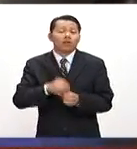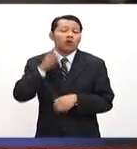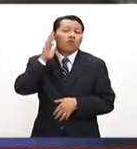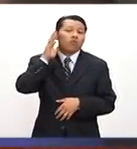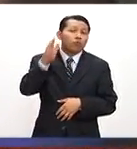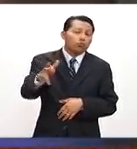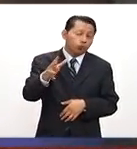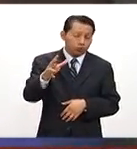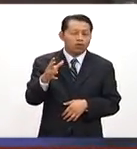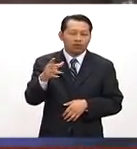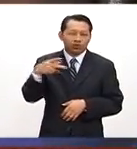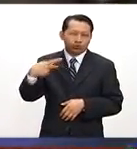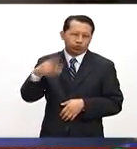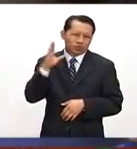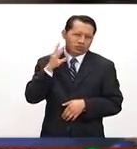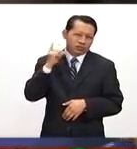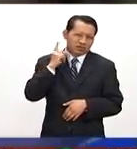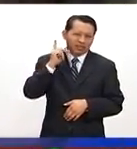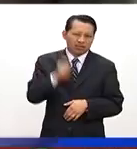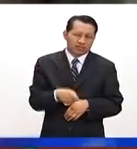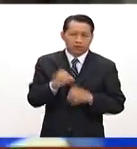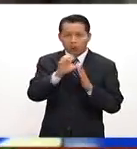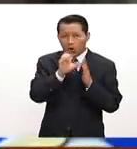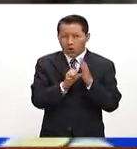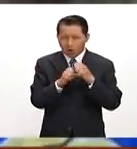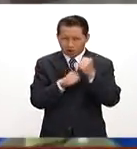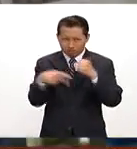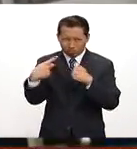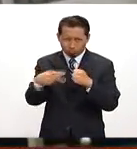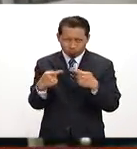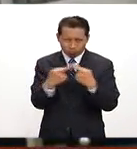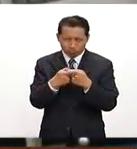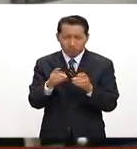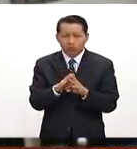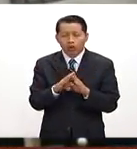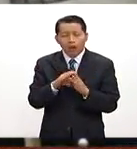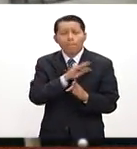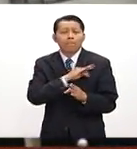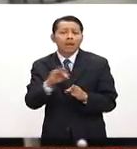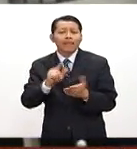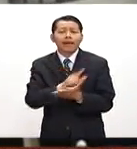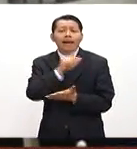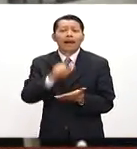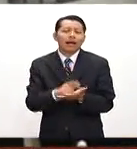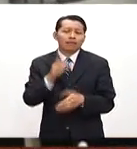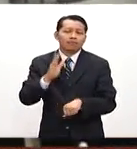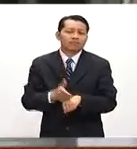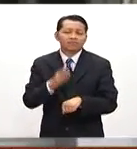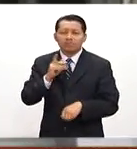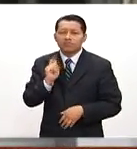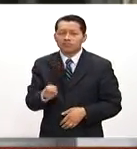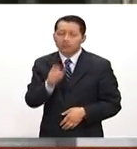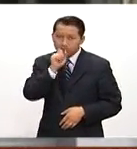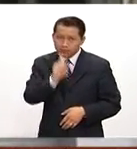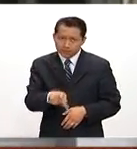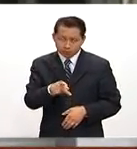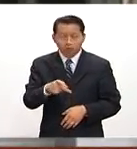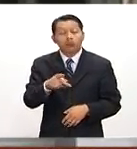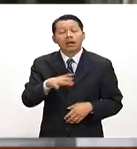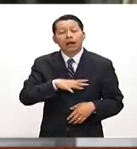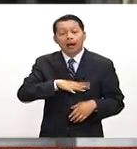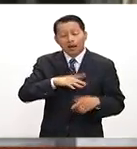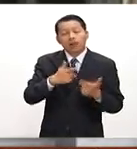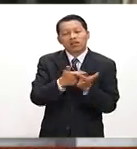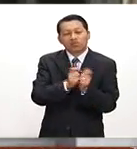Congreso serán inconstitucionales y nulos, incluyendo las leyes sancionadas. En este marco, la